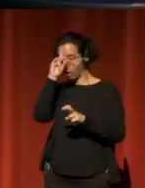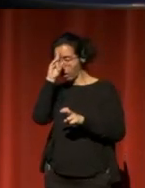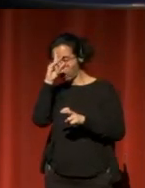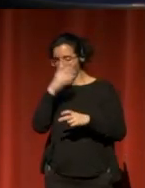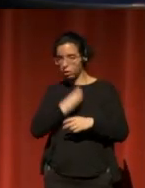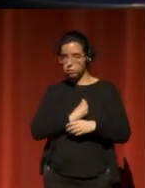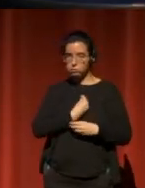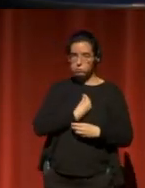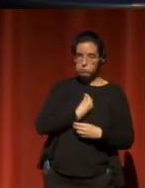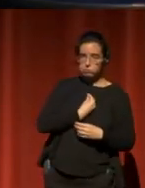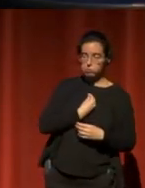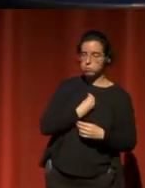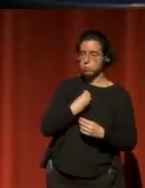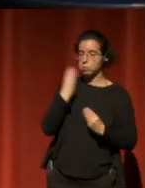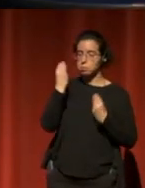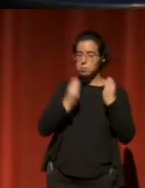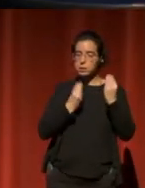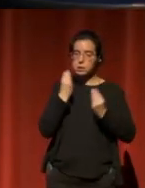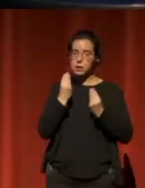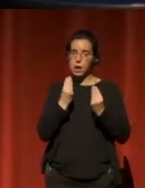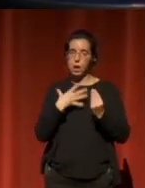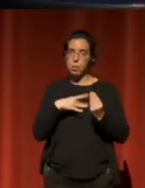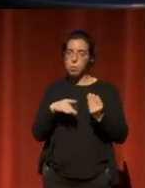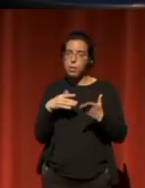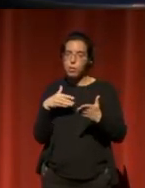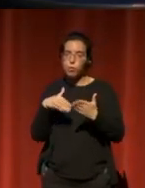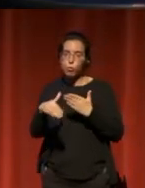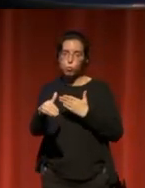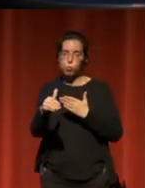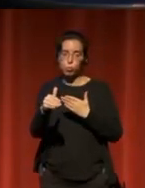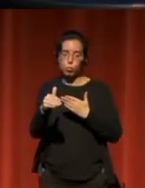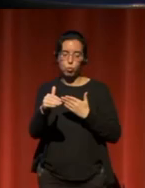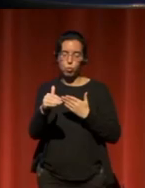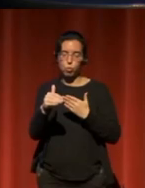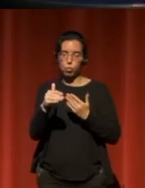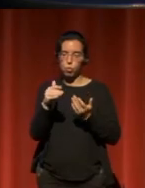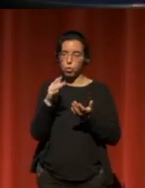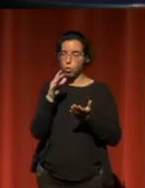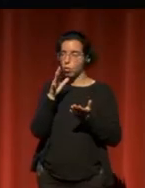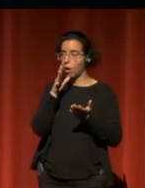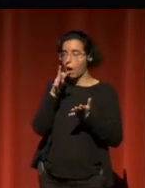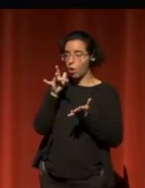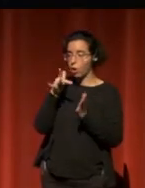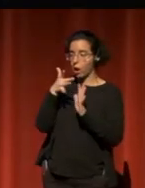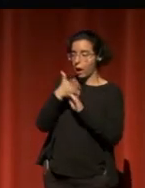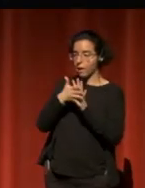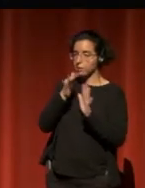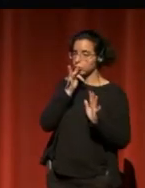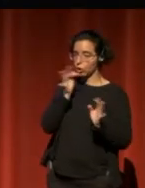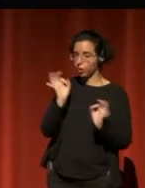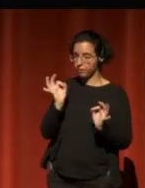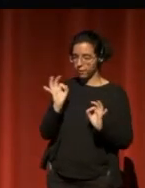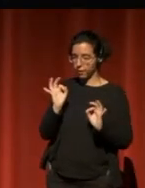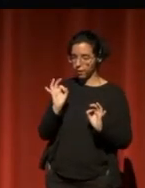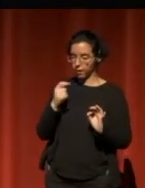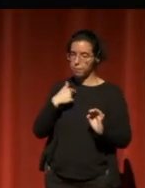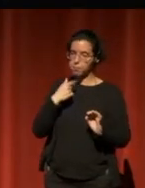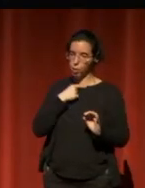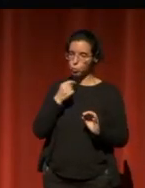y que, de alguna, sí, manera, a lo mejor no hemos tocado. A mí me gustaría hacer un